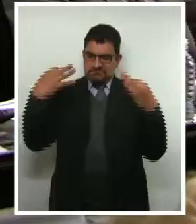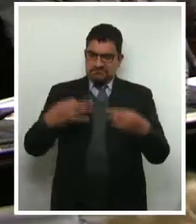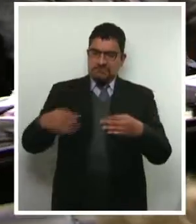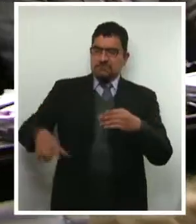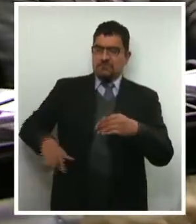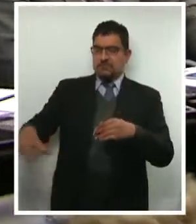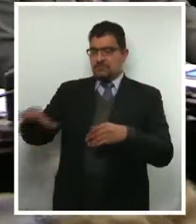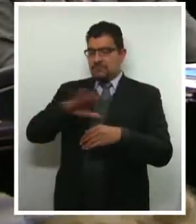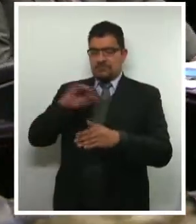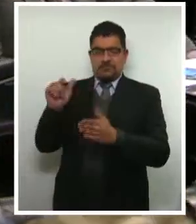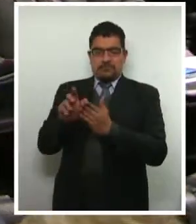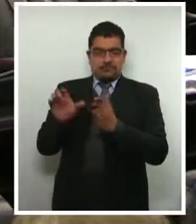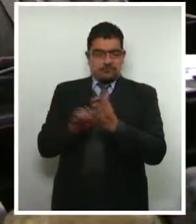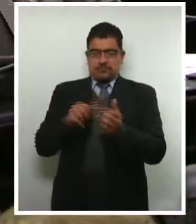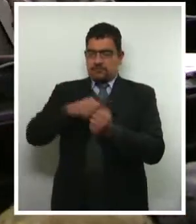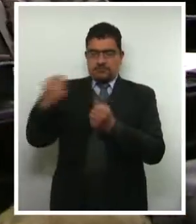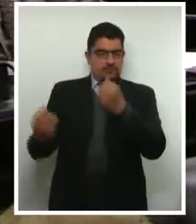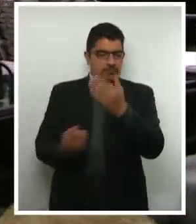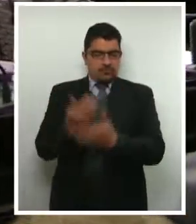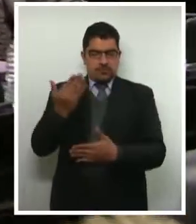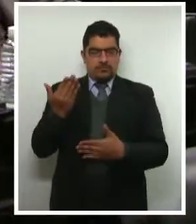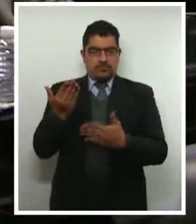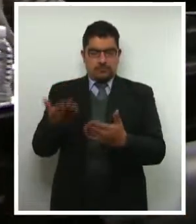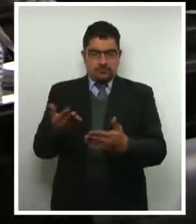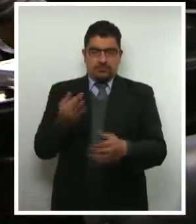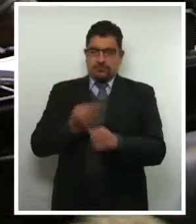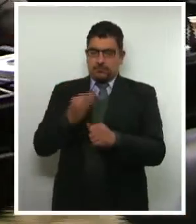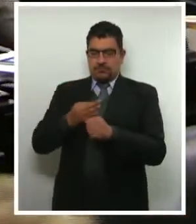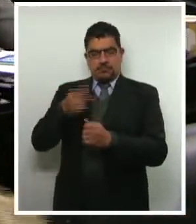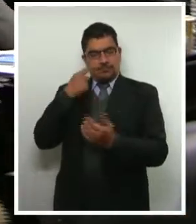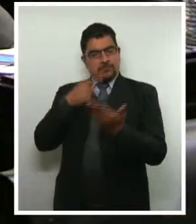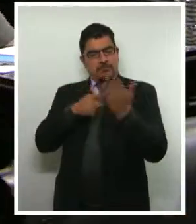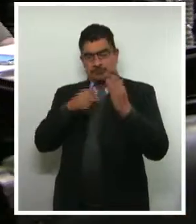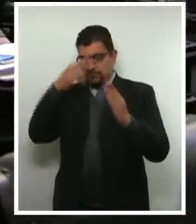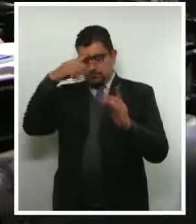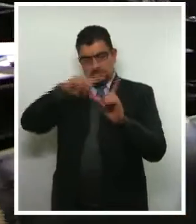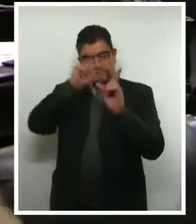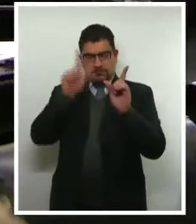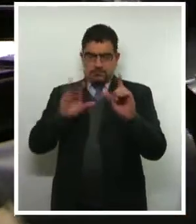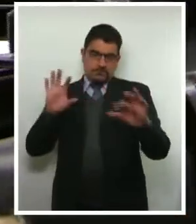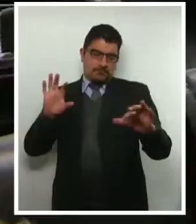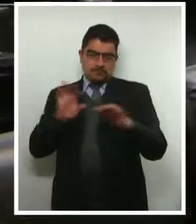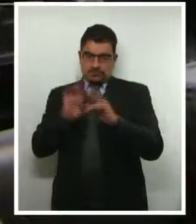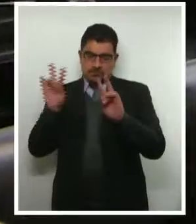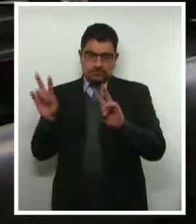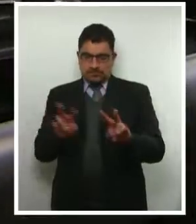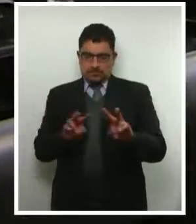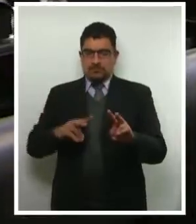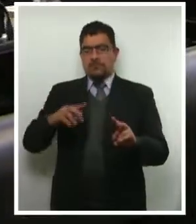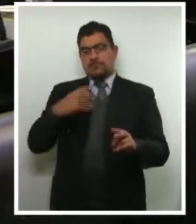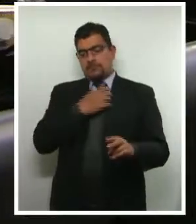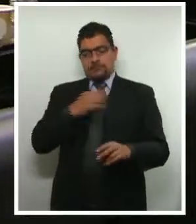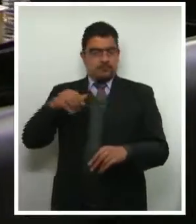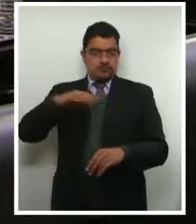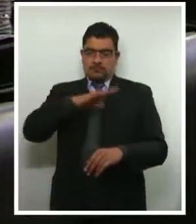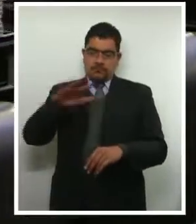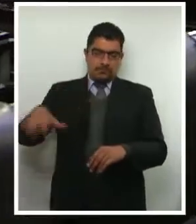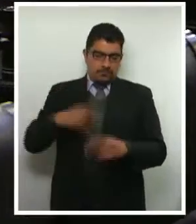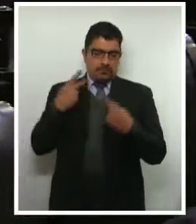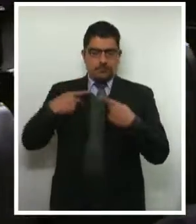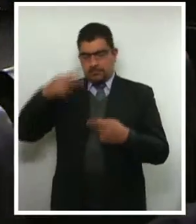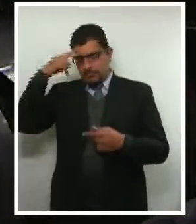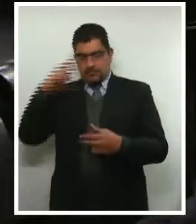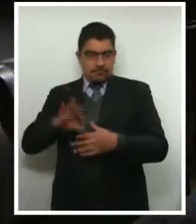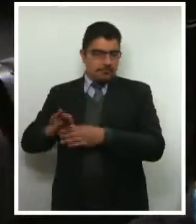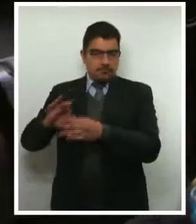orden constitucional, espejo en que se mire la República, digna capital de todos los mexicanos y